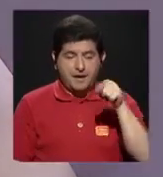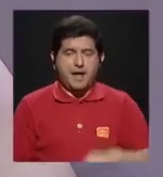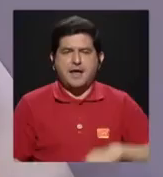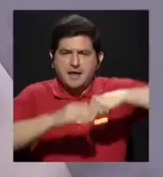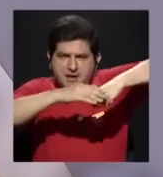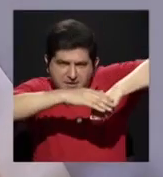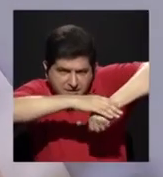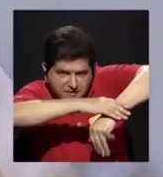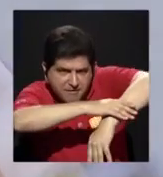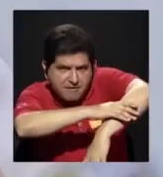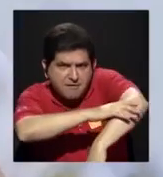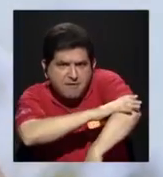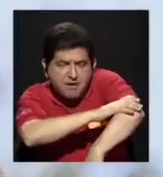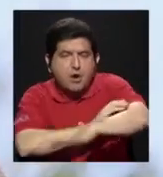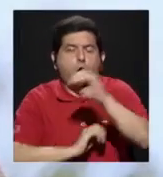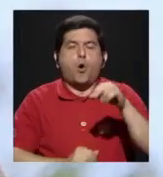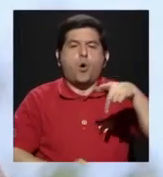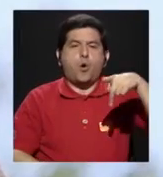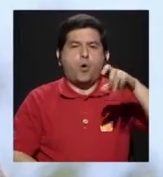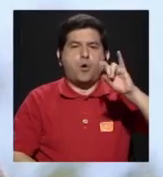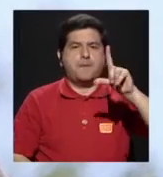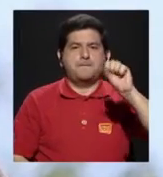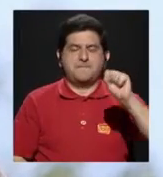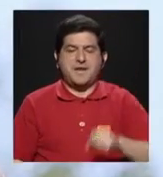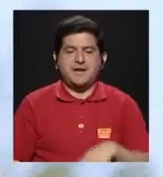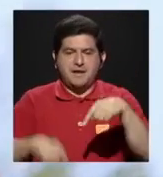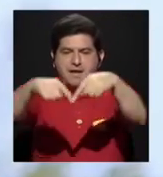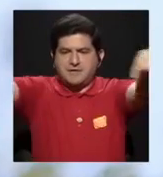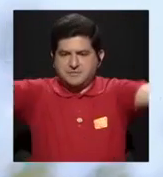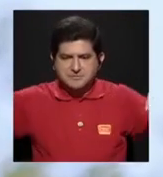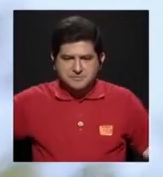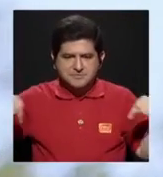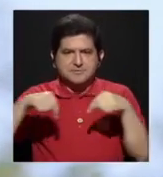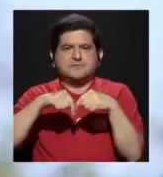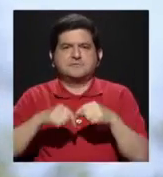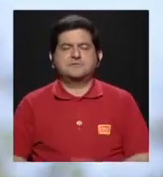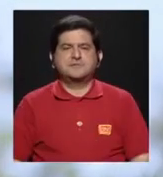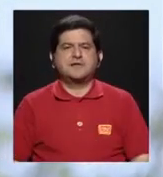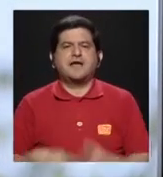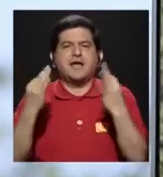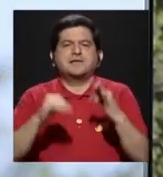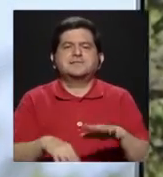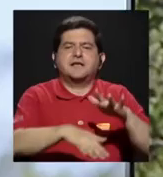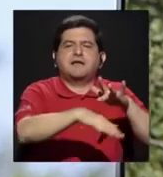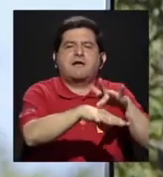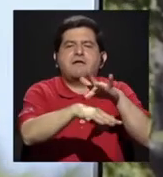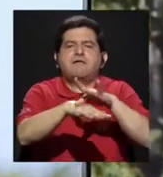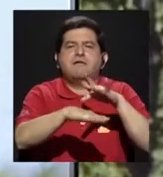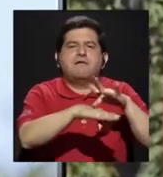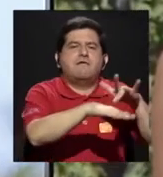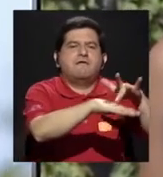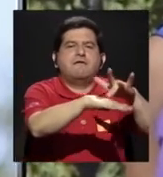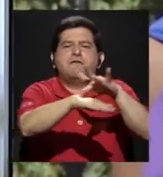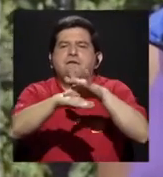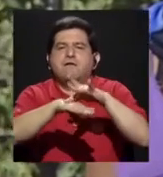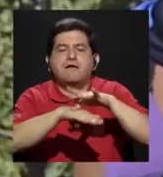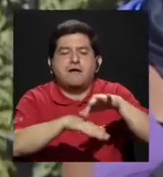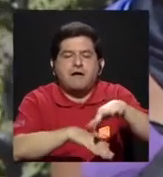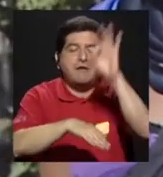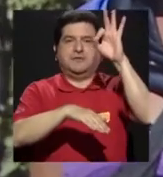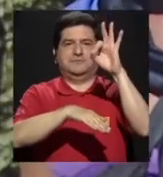¿verdad? Y en las pilas se mete la mano como palpando, ¿verdad? Y ahí las van